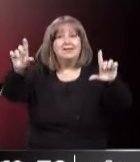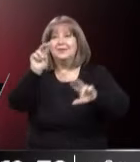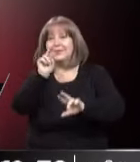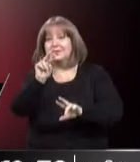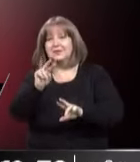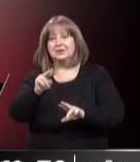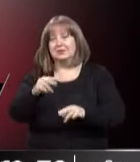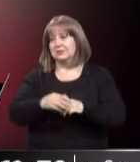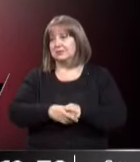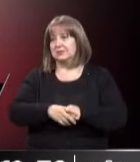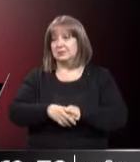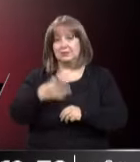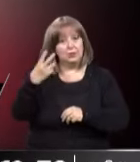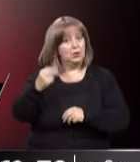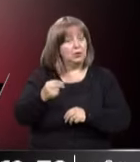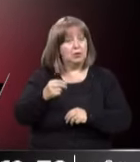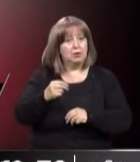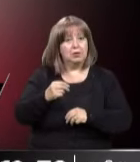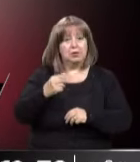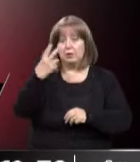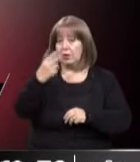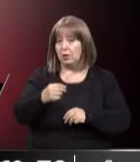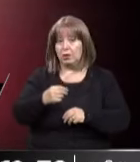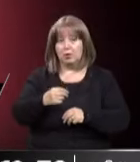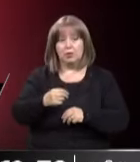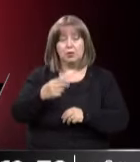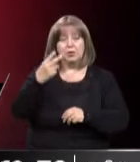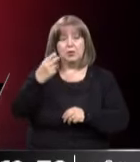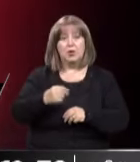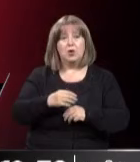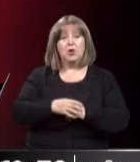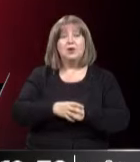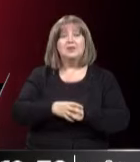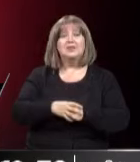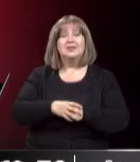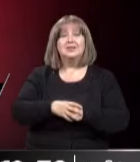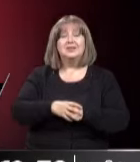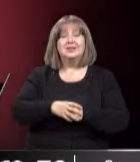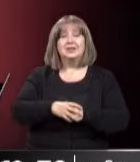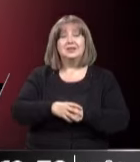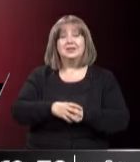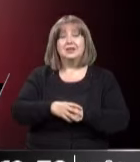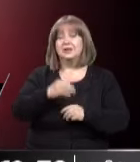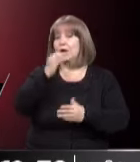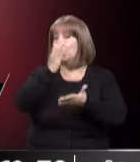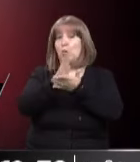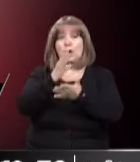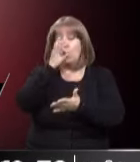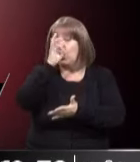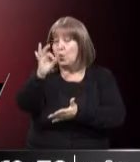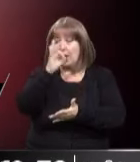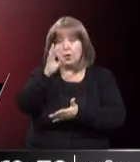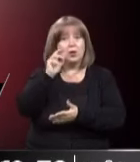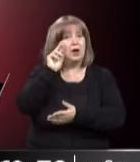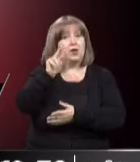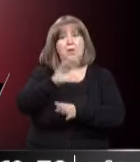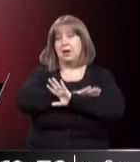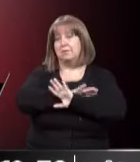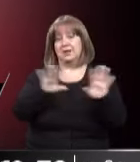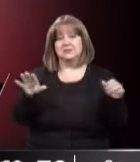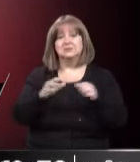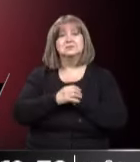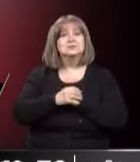vas a ver? No. ¿Te lo vas a perder? Nunca más veo un partido. Nunca. ¿Y qué? ¿Y si no vas a la